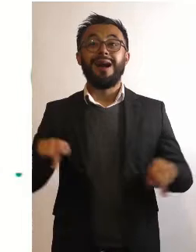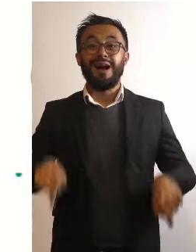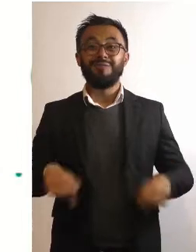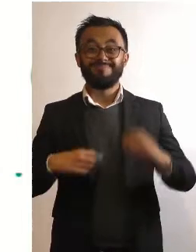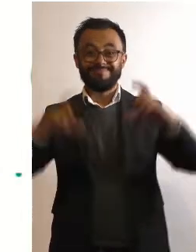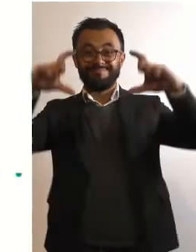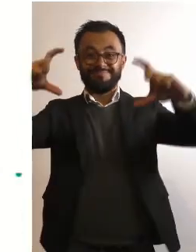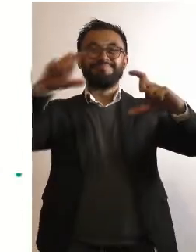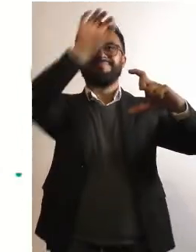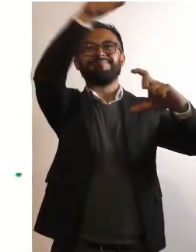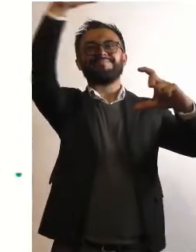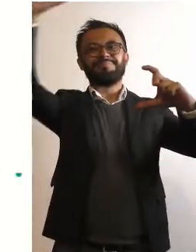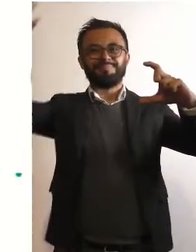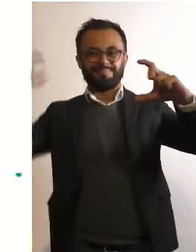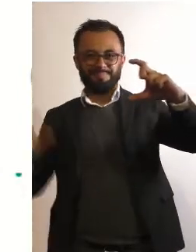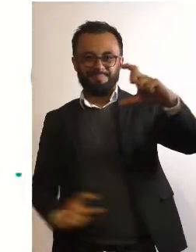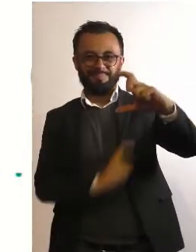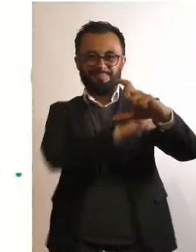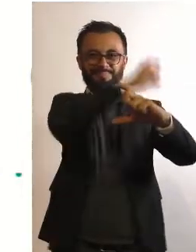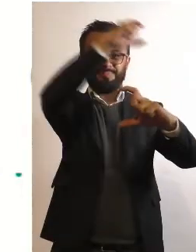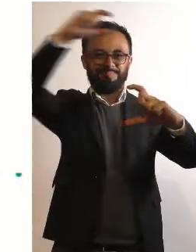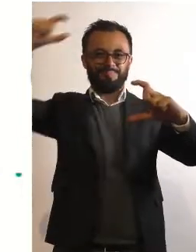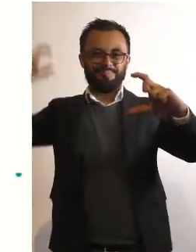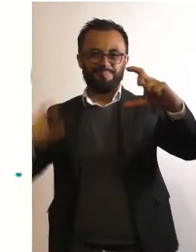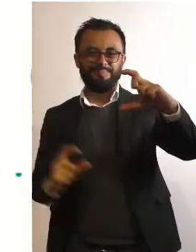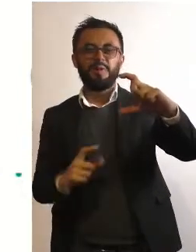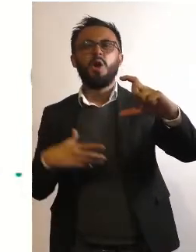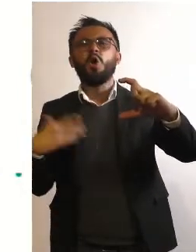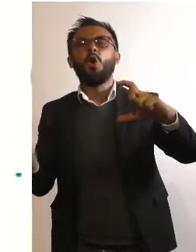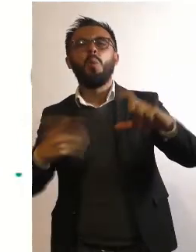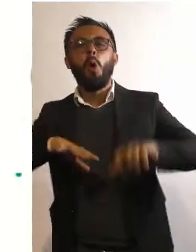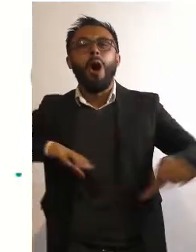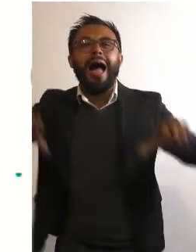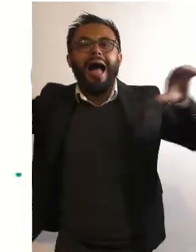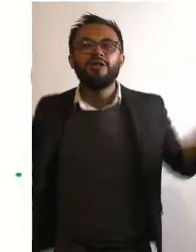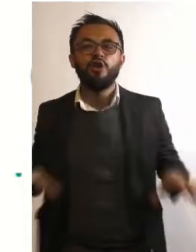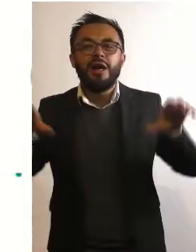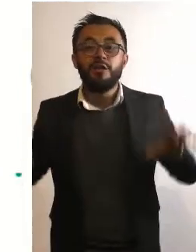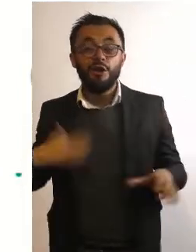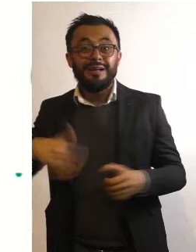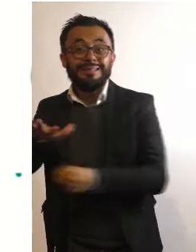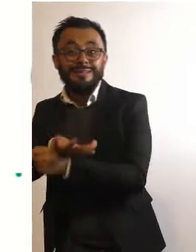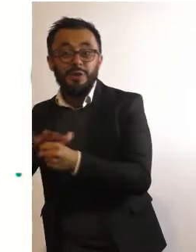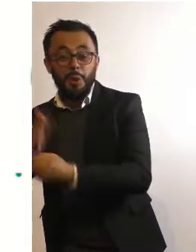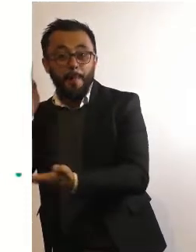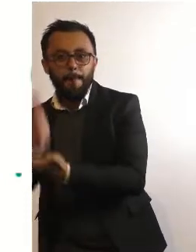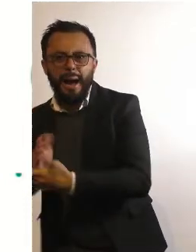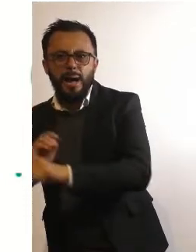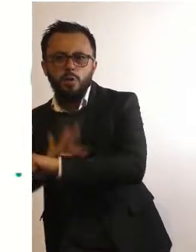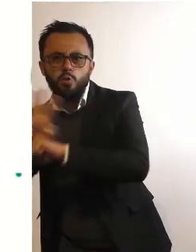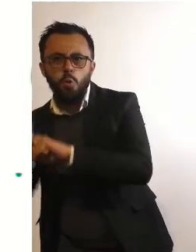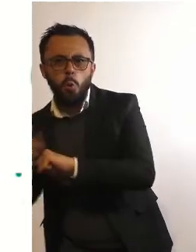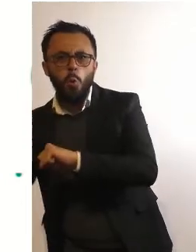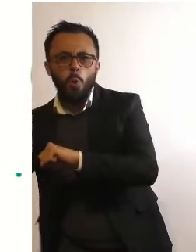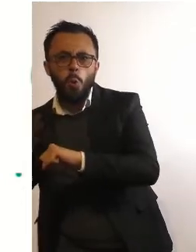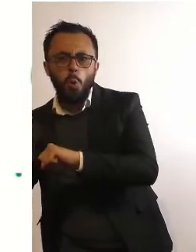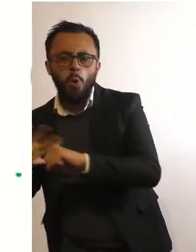la situación o de la contingencia del COVID-19. Y es así como, primero,